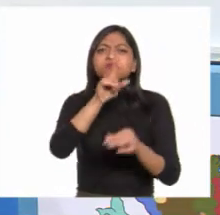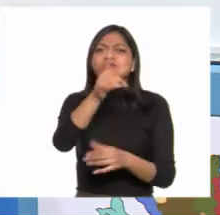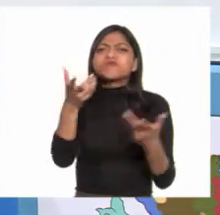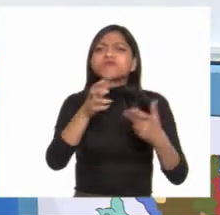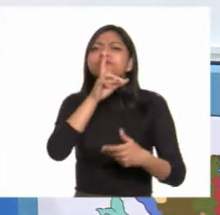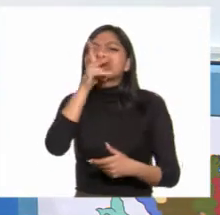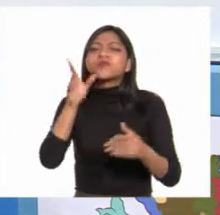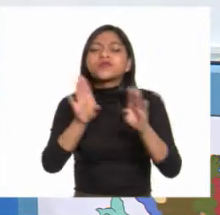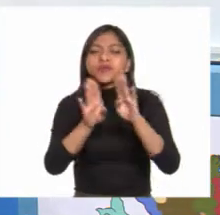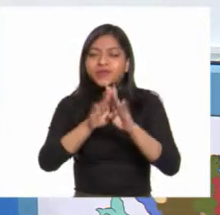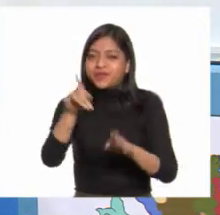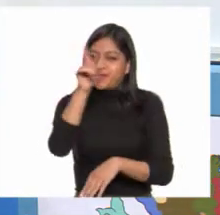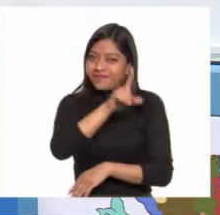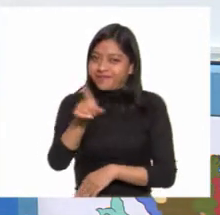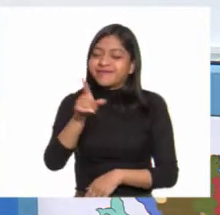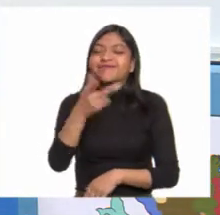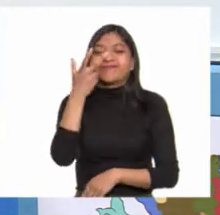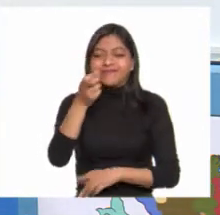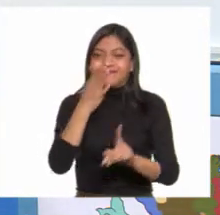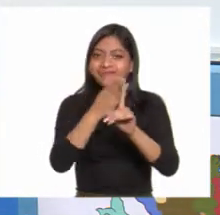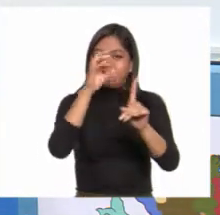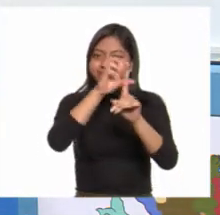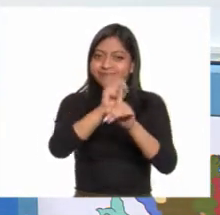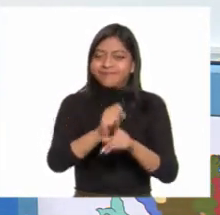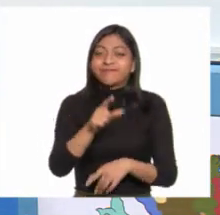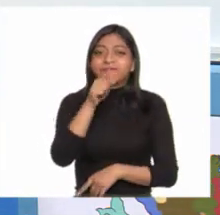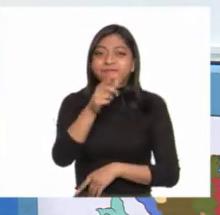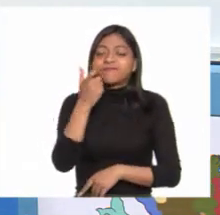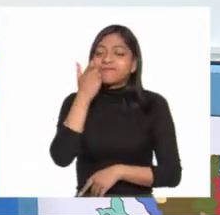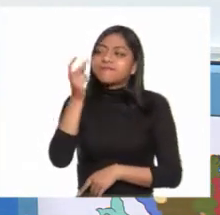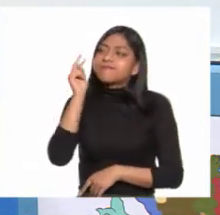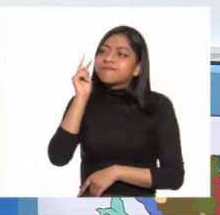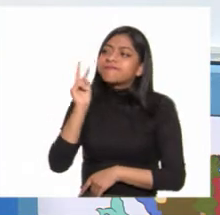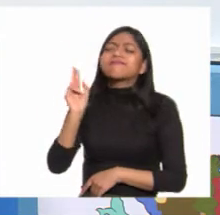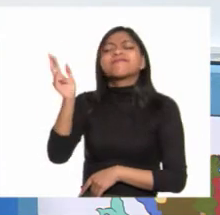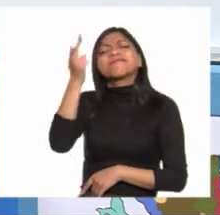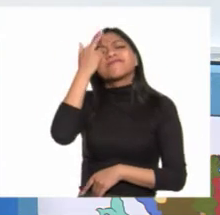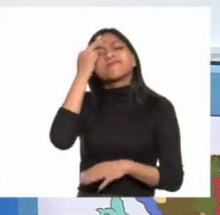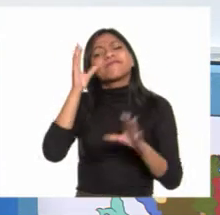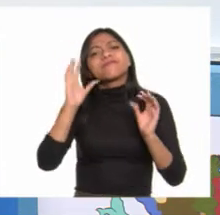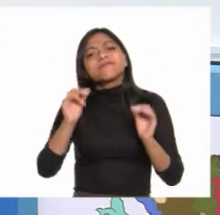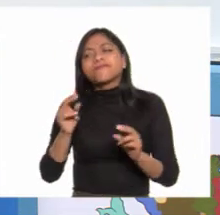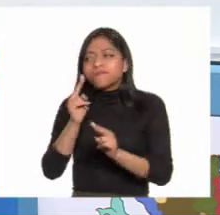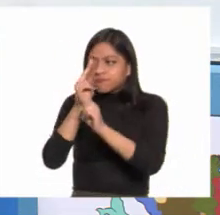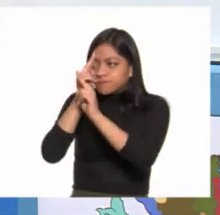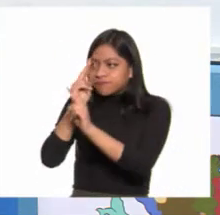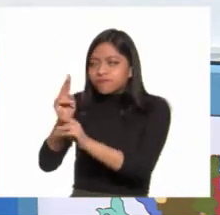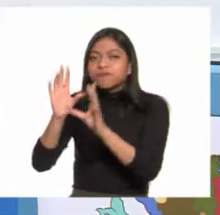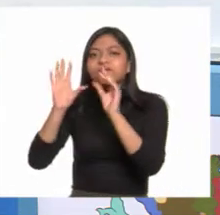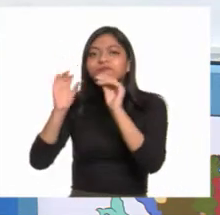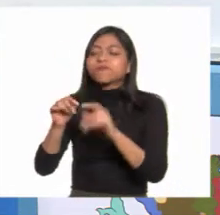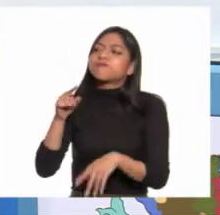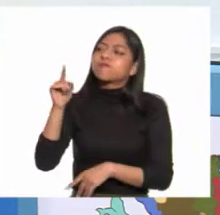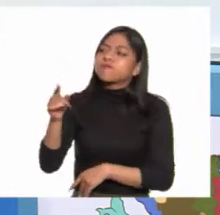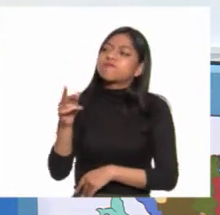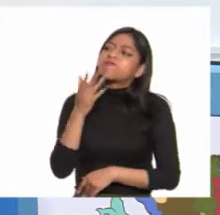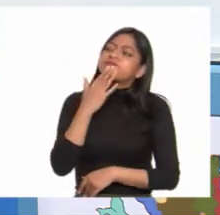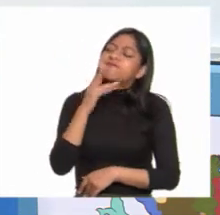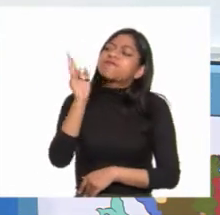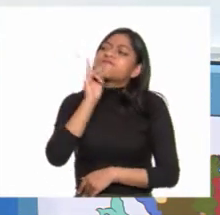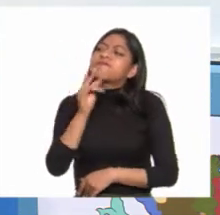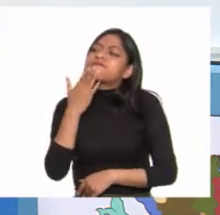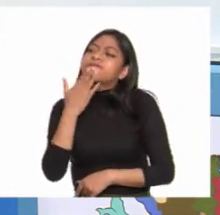Ya, exactamente, ese que nos interesa, ya sea porque lo queremos recordar, homenajear, criticar o incluso porque